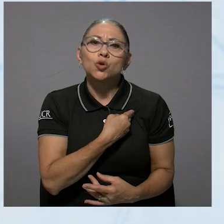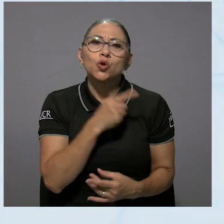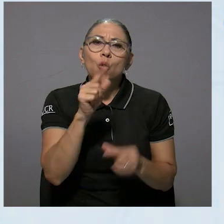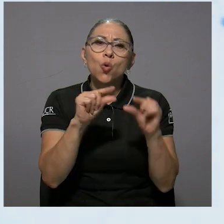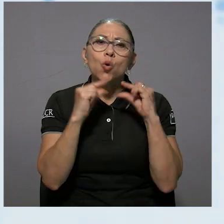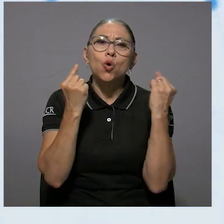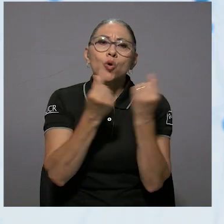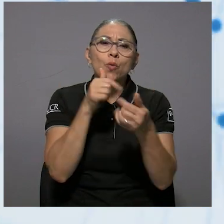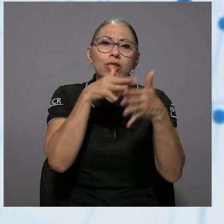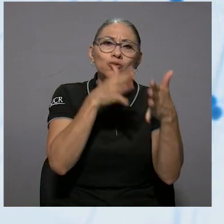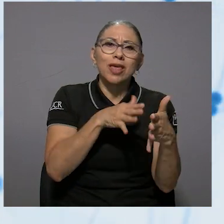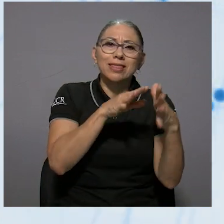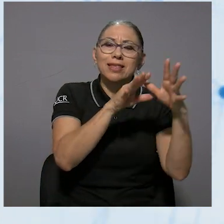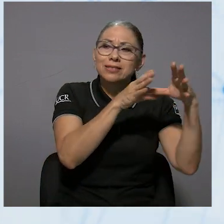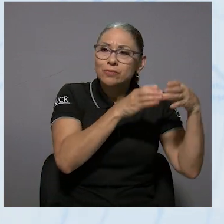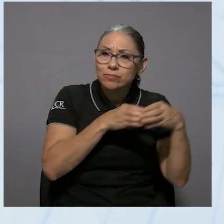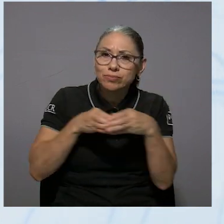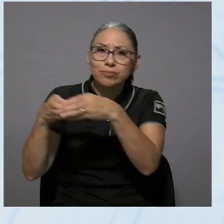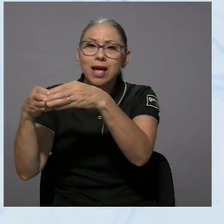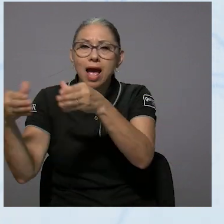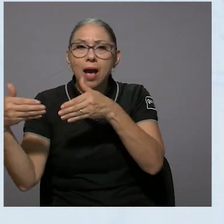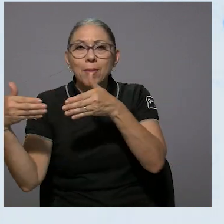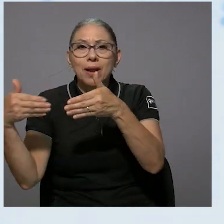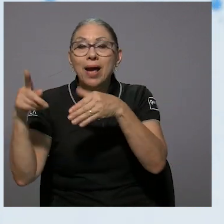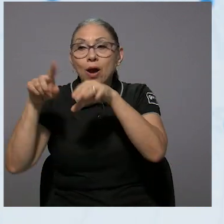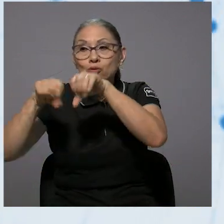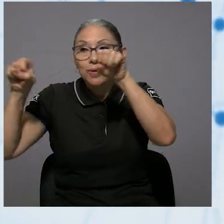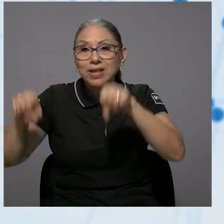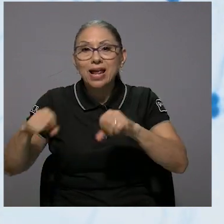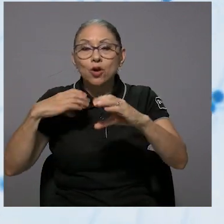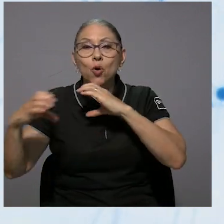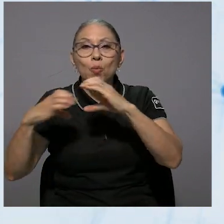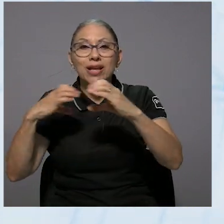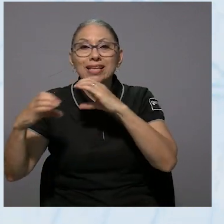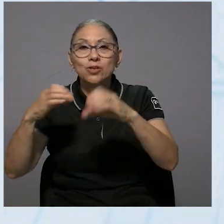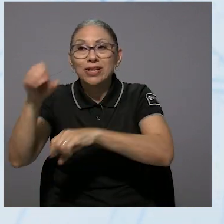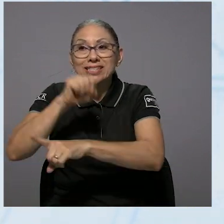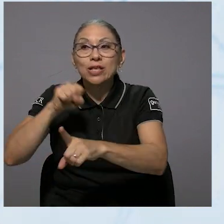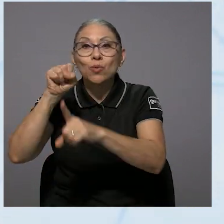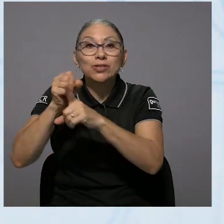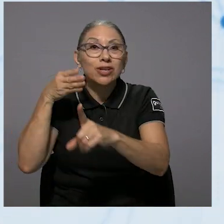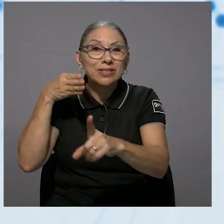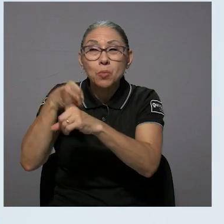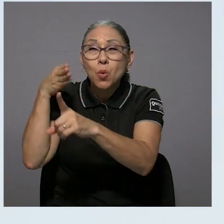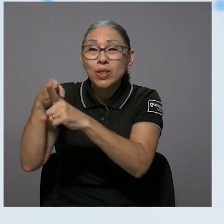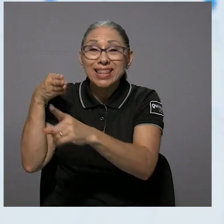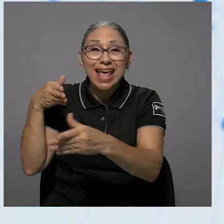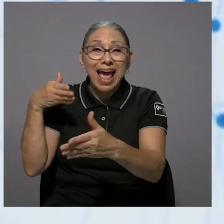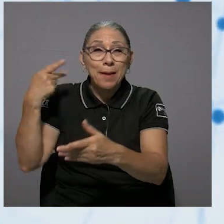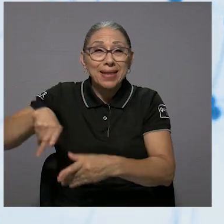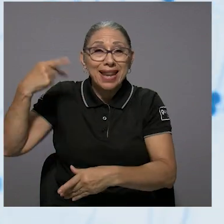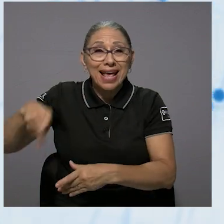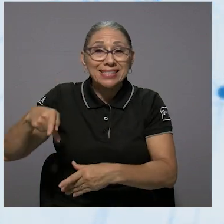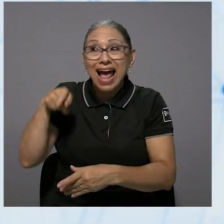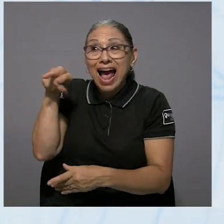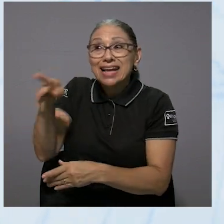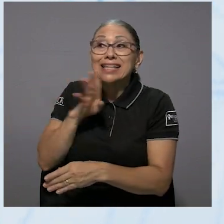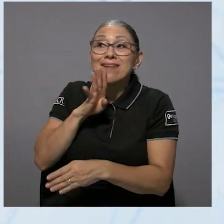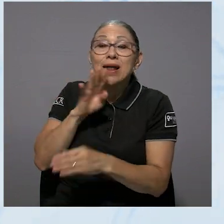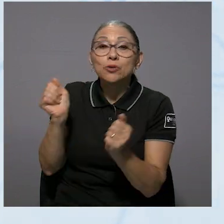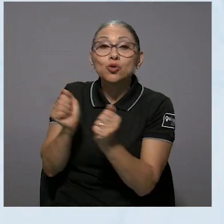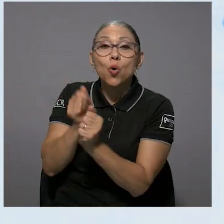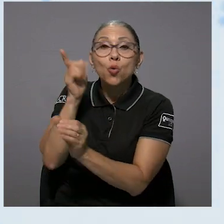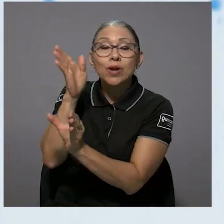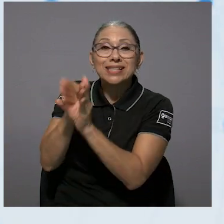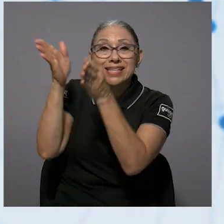grupo de estudiantes a Panamá a un seminario de comunicación en contextos multiamenaza y tuvimos la oportunidad de hablar allá con una psicóloga